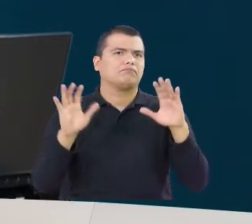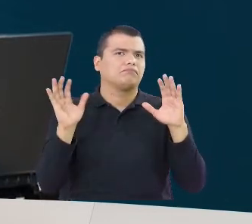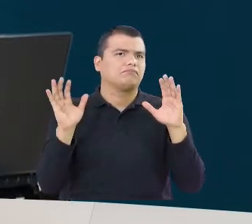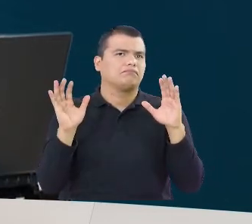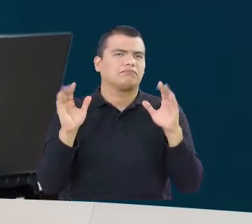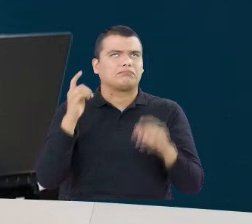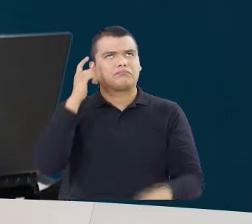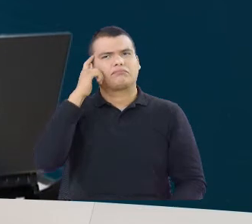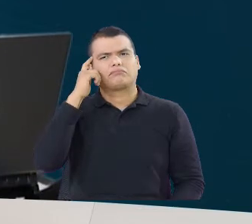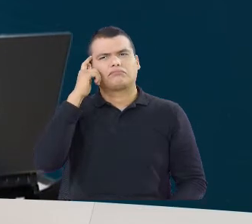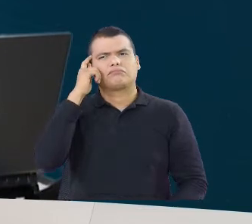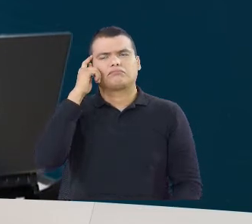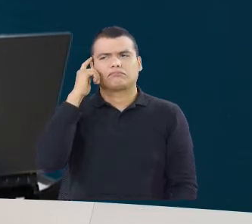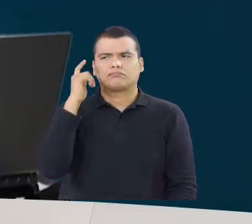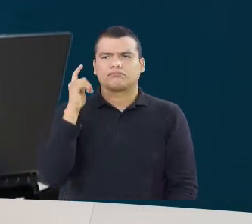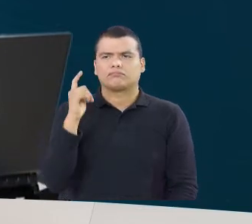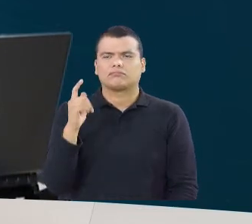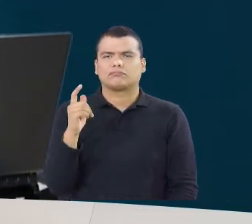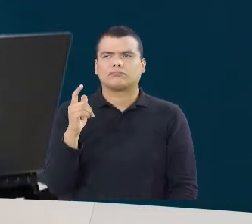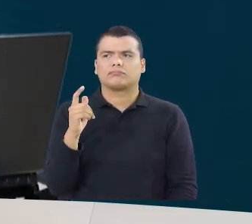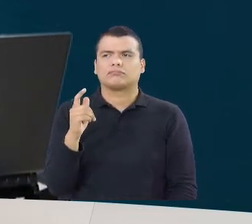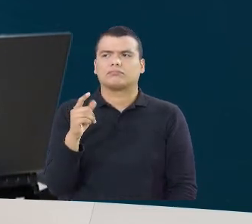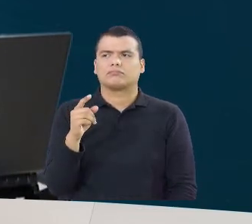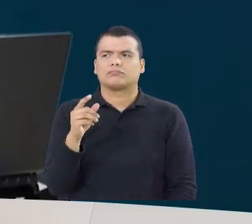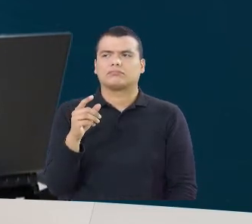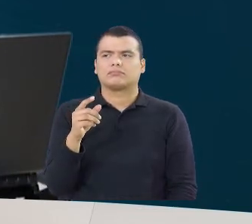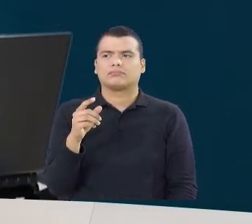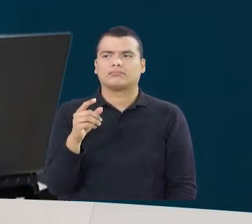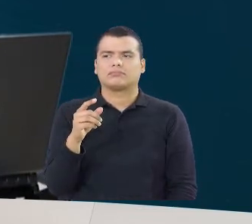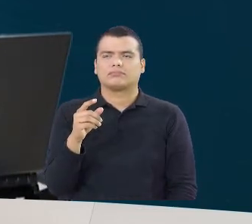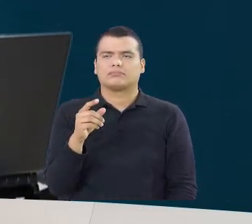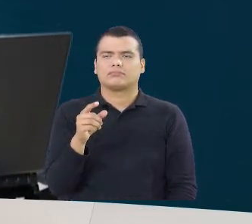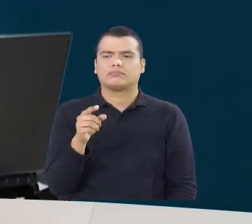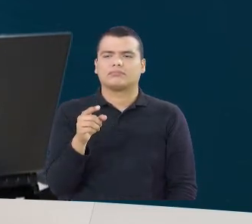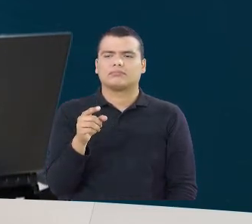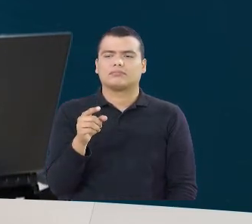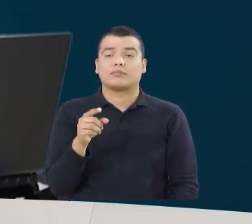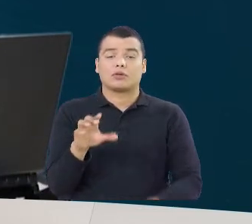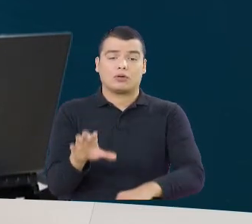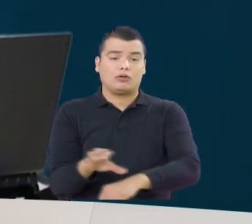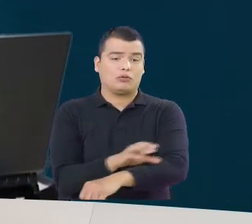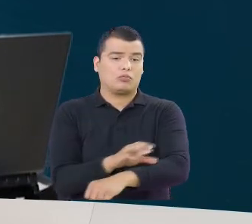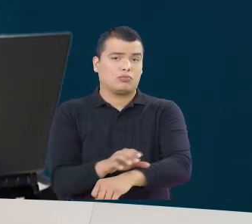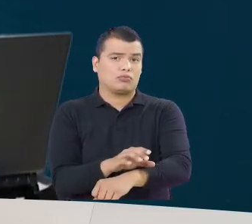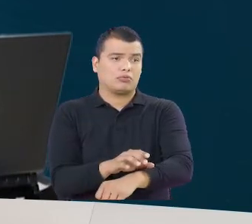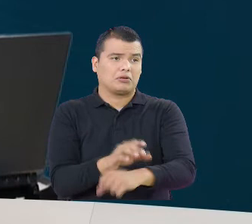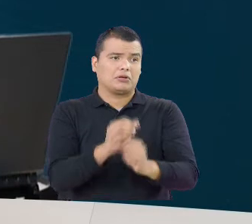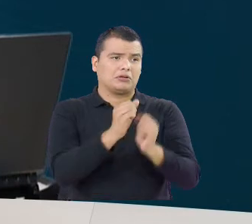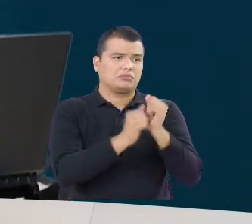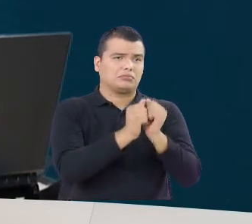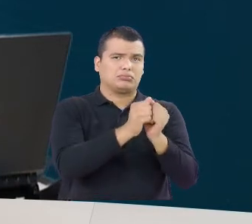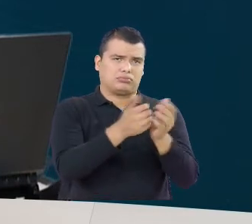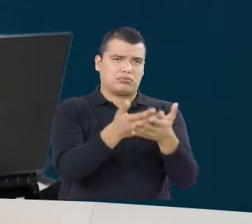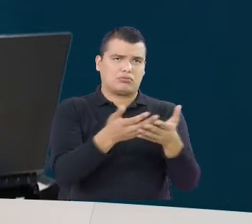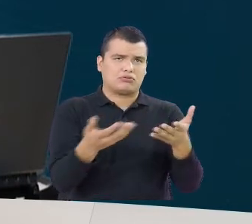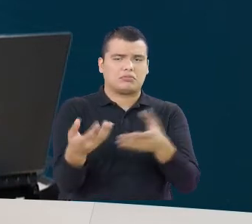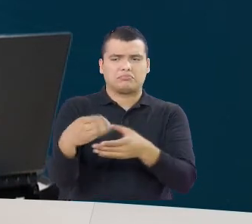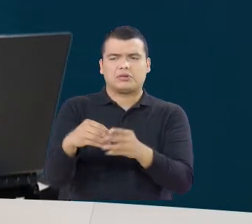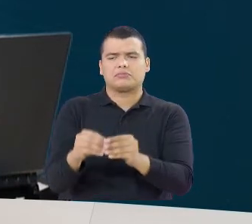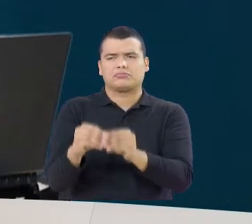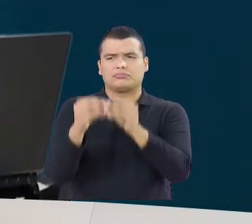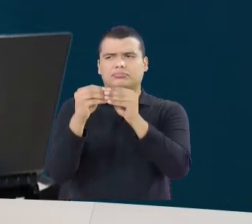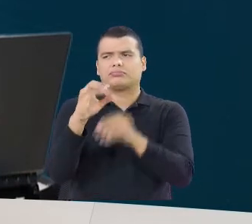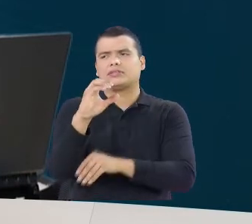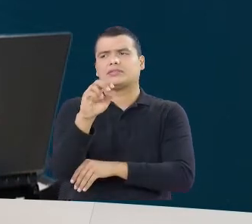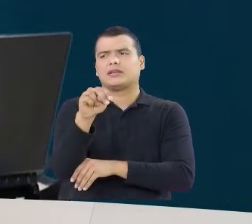uno puede hacer con la unidad de dividir de los computadores viejos, puede hacer una CNC muy